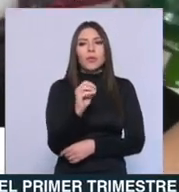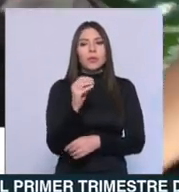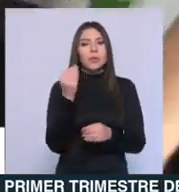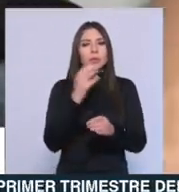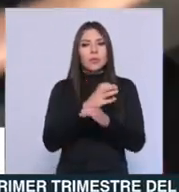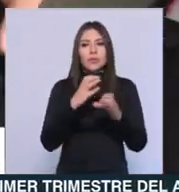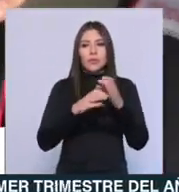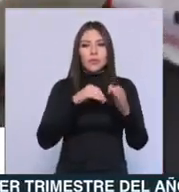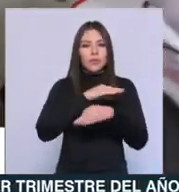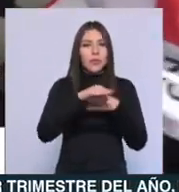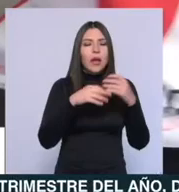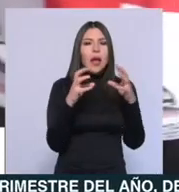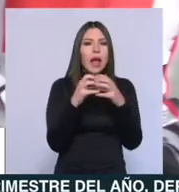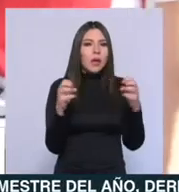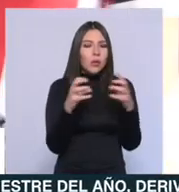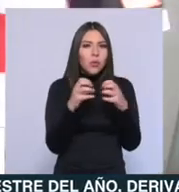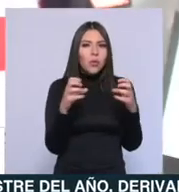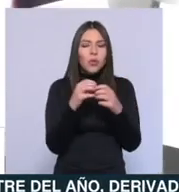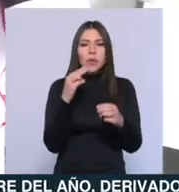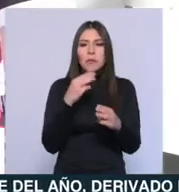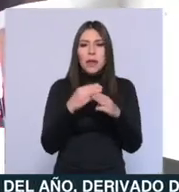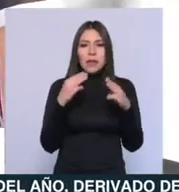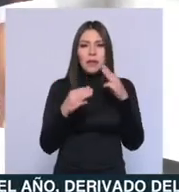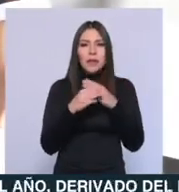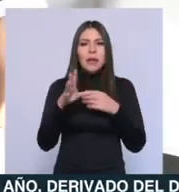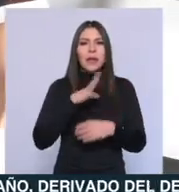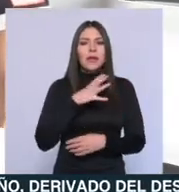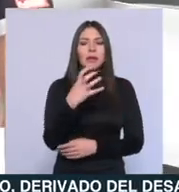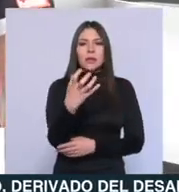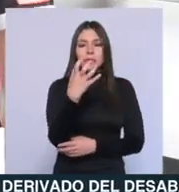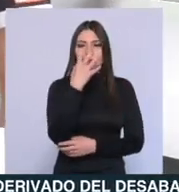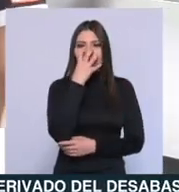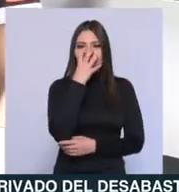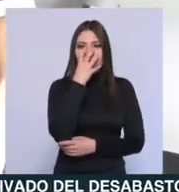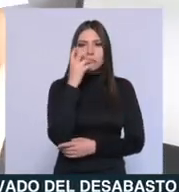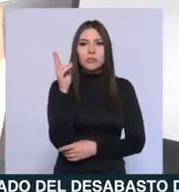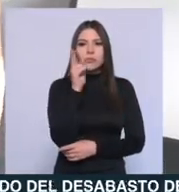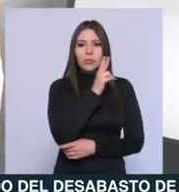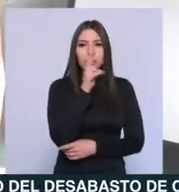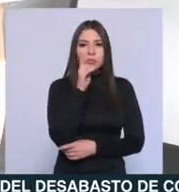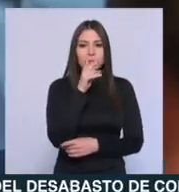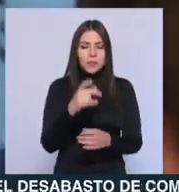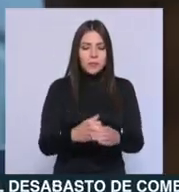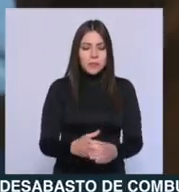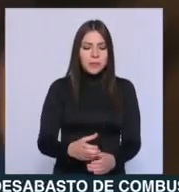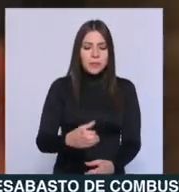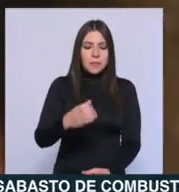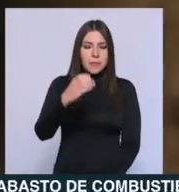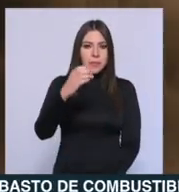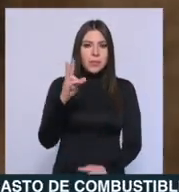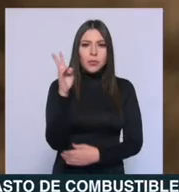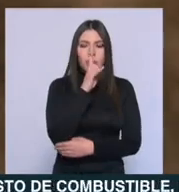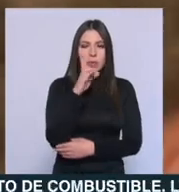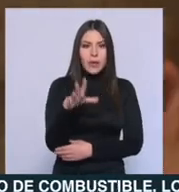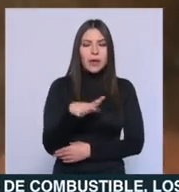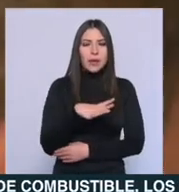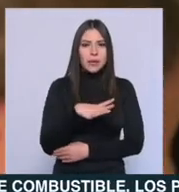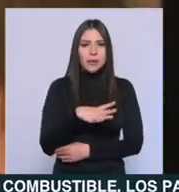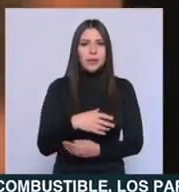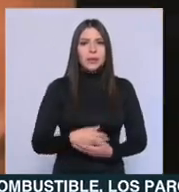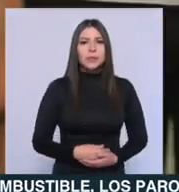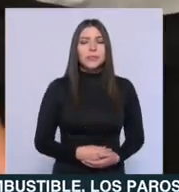punzos, los algodones. Tenemos oxígeno, el tanque de oxígeno, este es un misil. A nivel nacional,